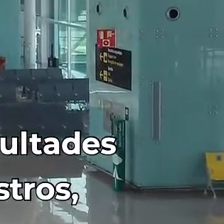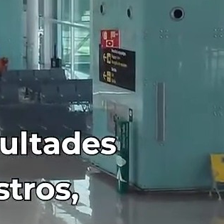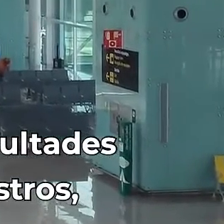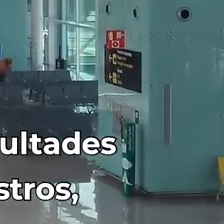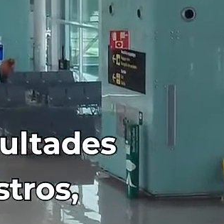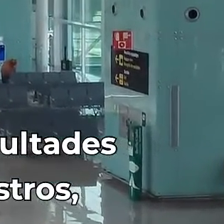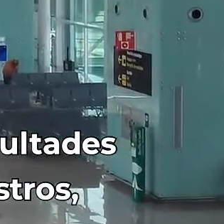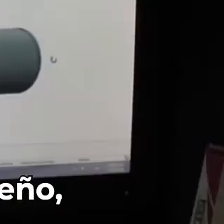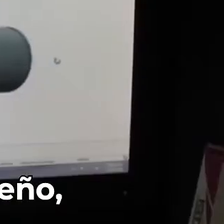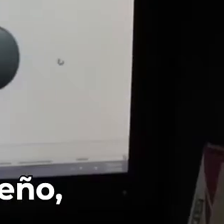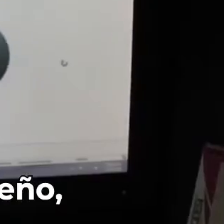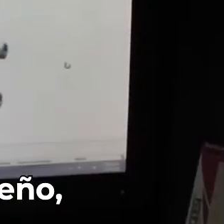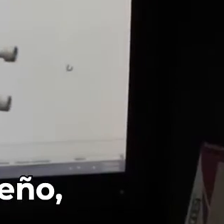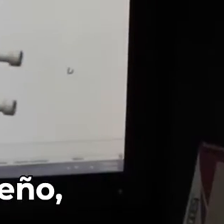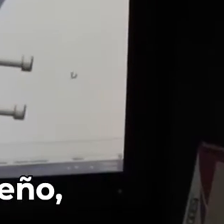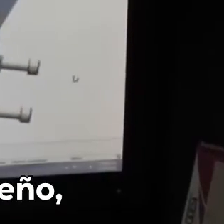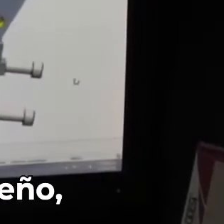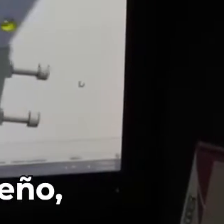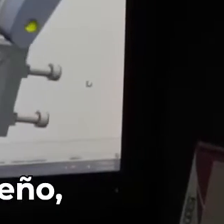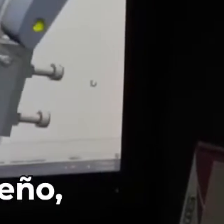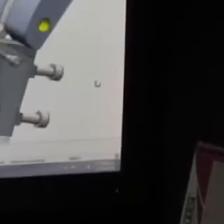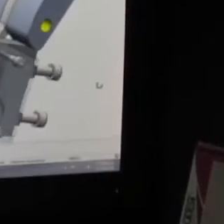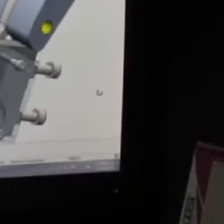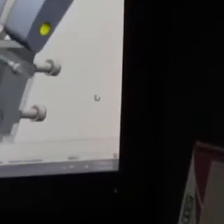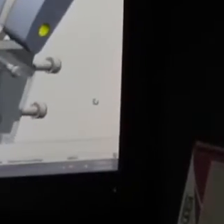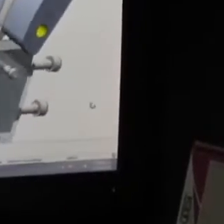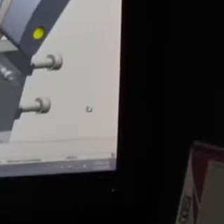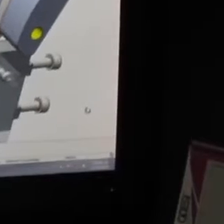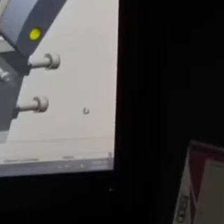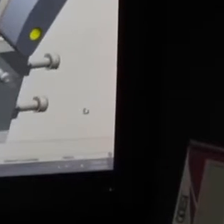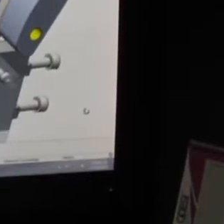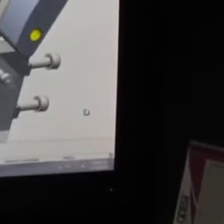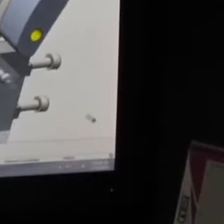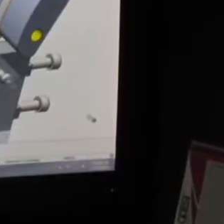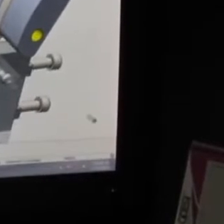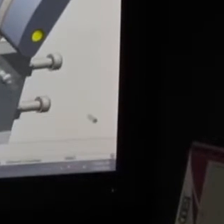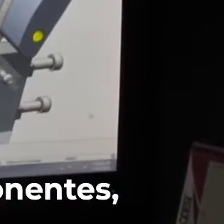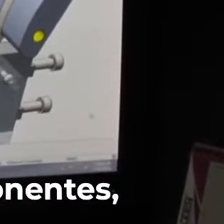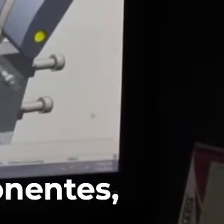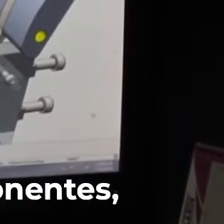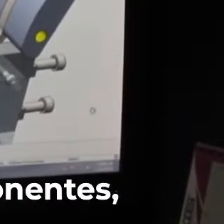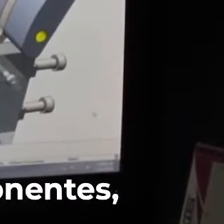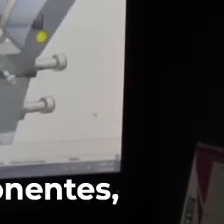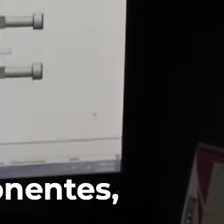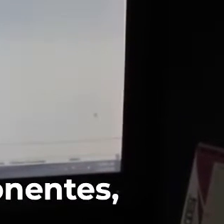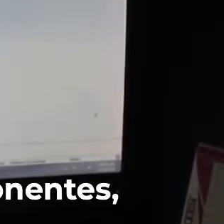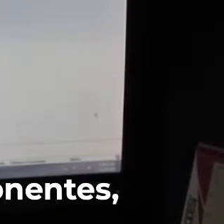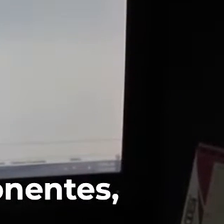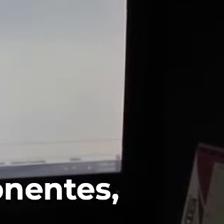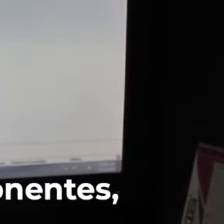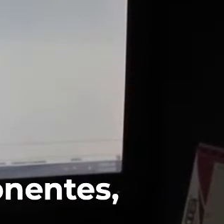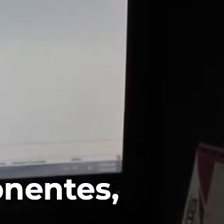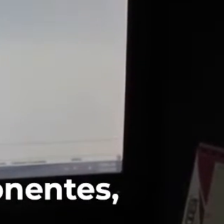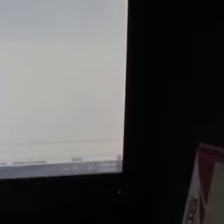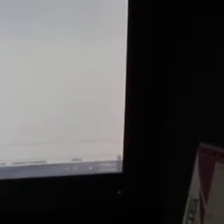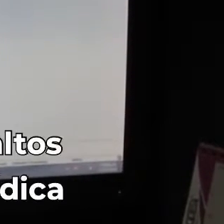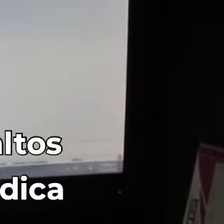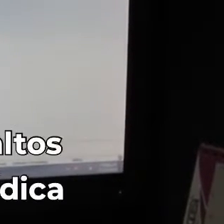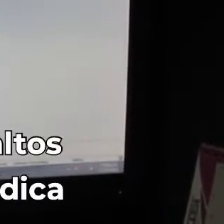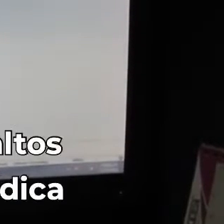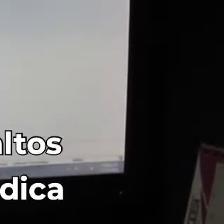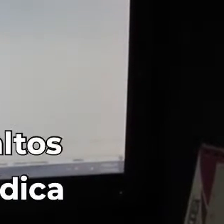construya también con la colaboración de los poderes municipales y además en primera